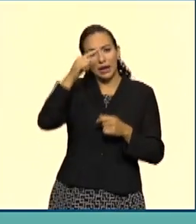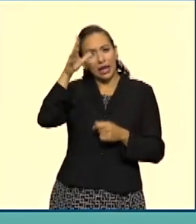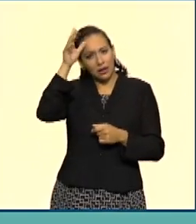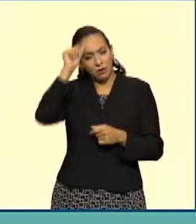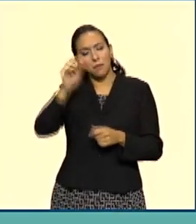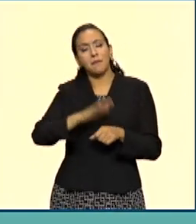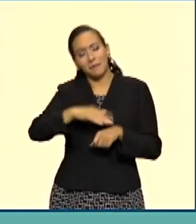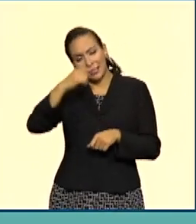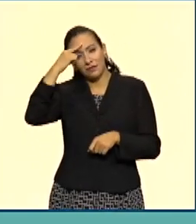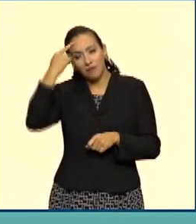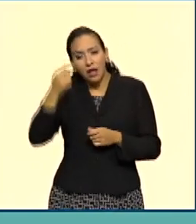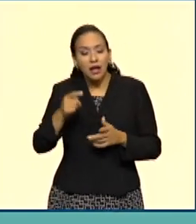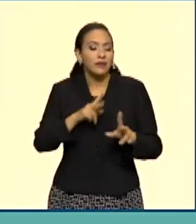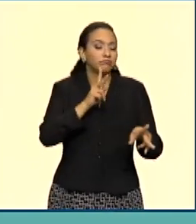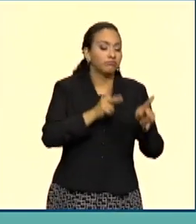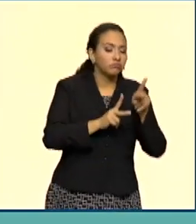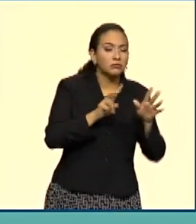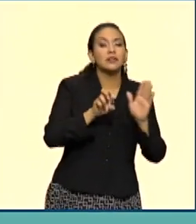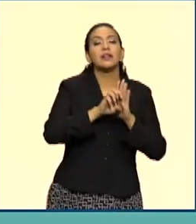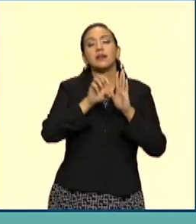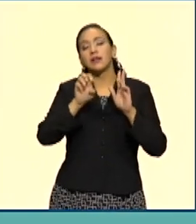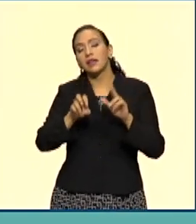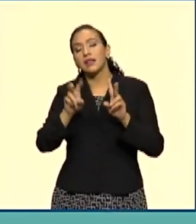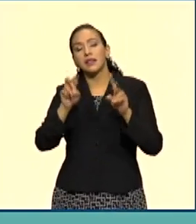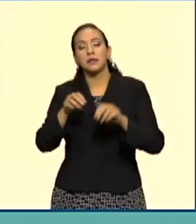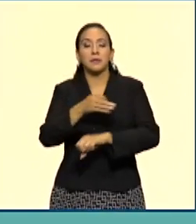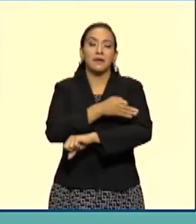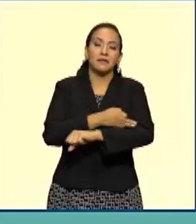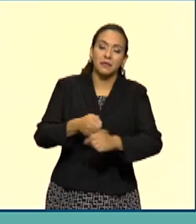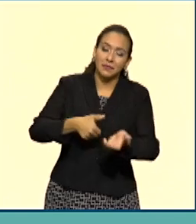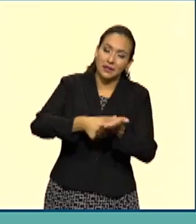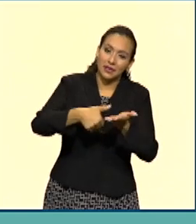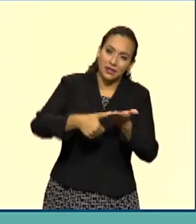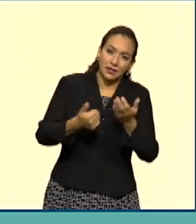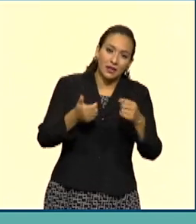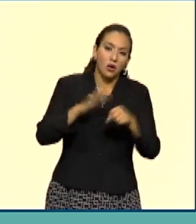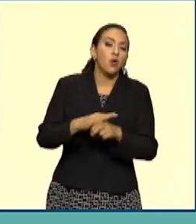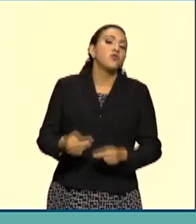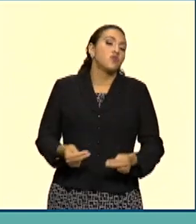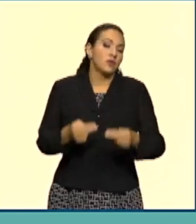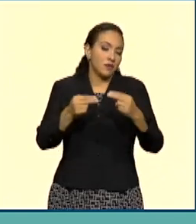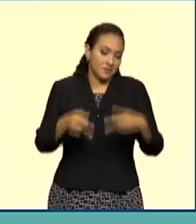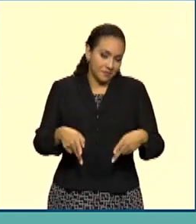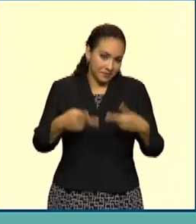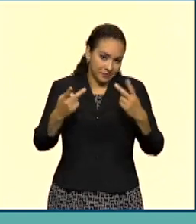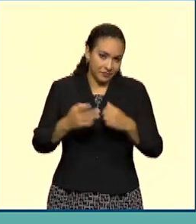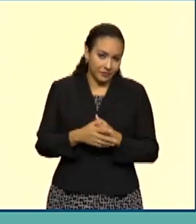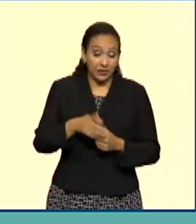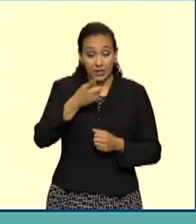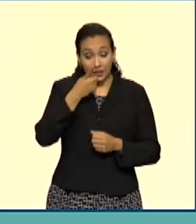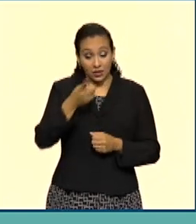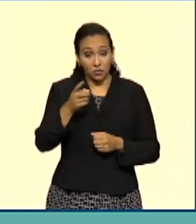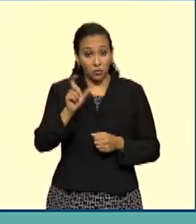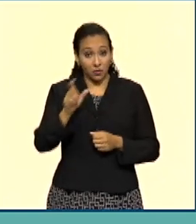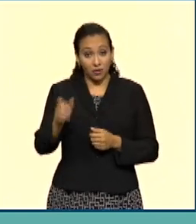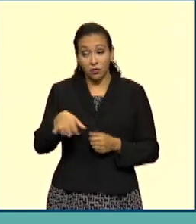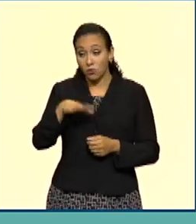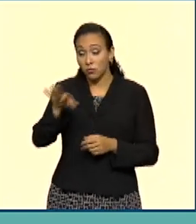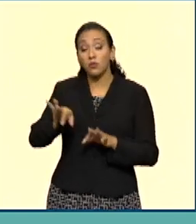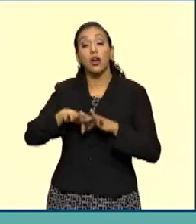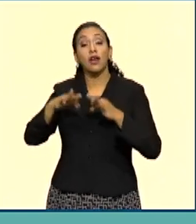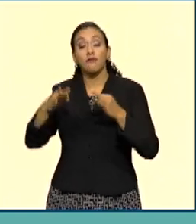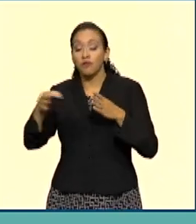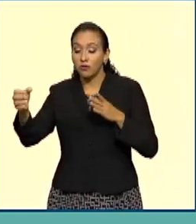en procesos judiciales en materia civil, familiar, administrativa o mercantil. Indicó que los medios alternativos permiten